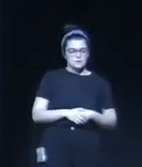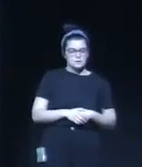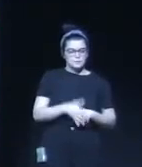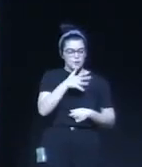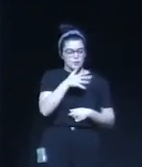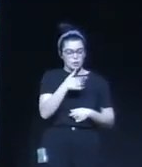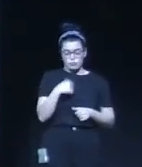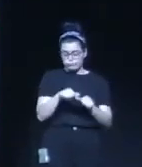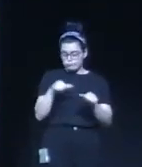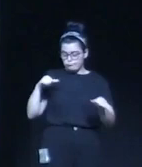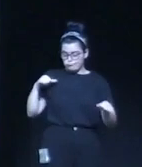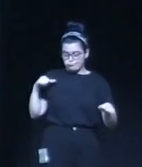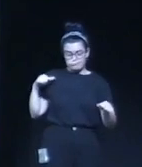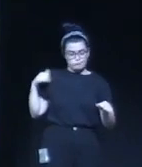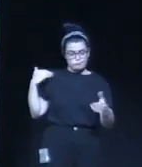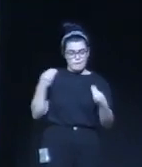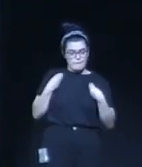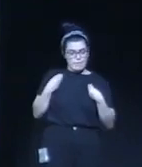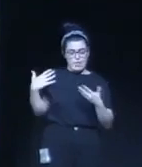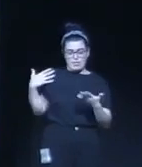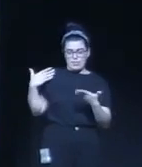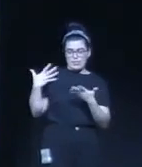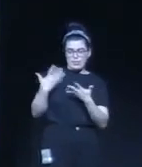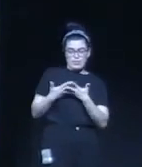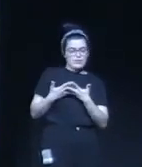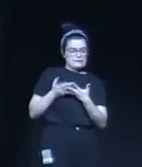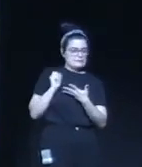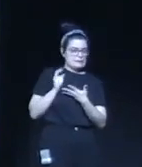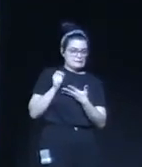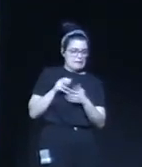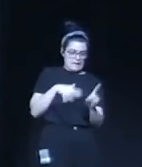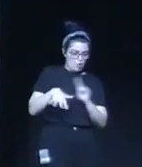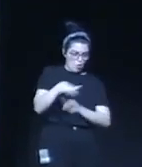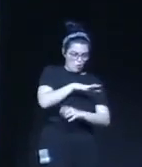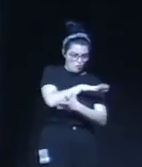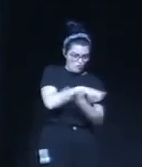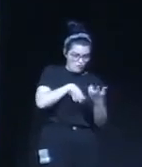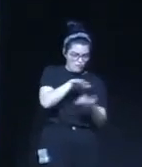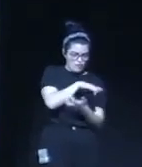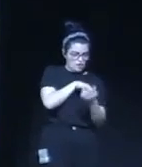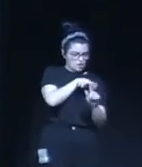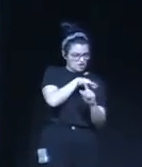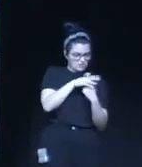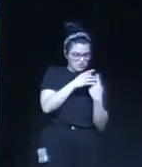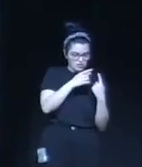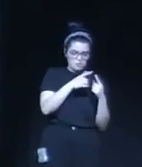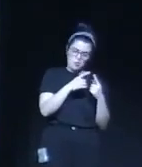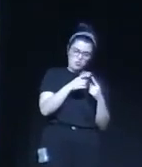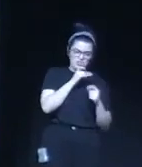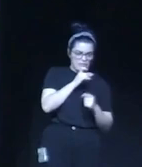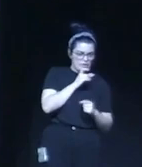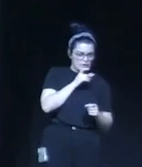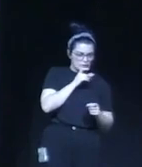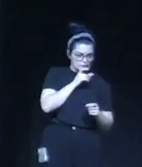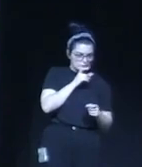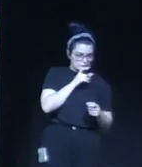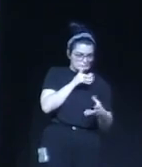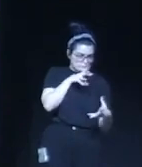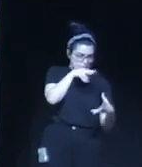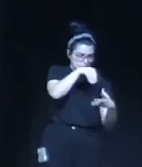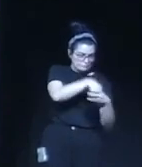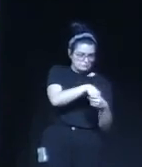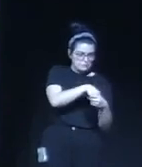largo de toda mi vida, cuando he estado metido en bastantes conflictos y situaciones, y suele haber en muchas